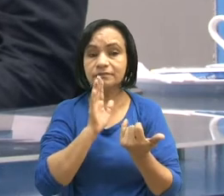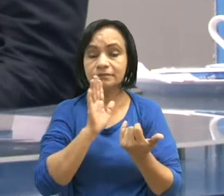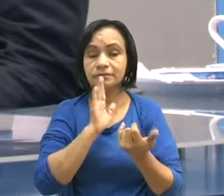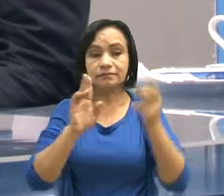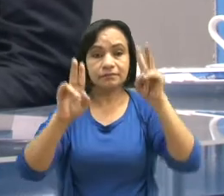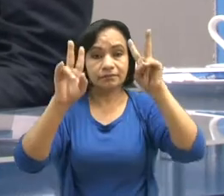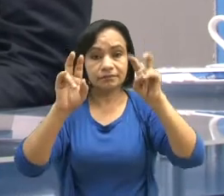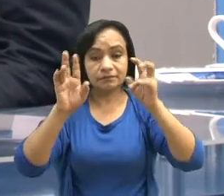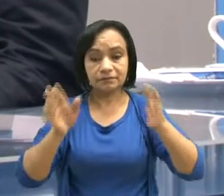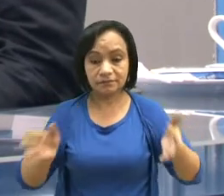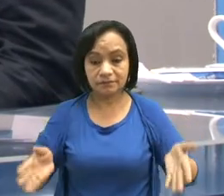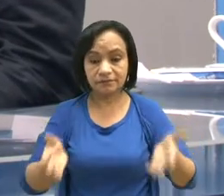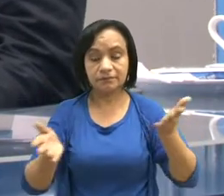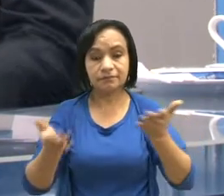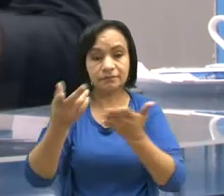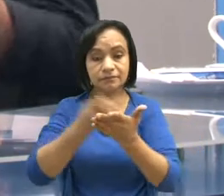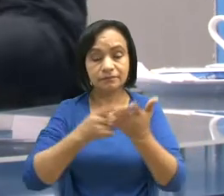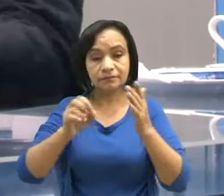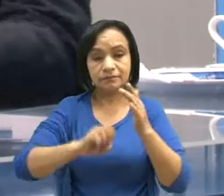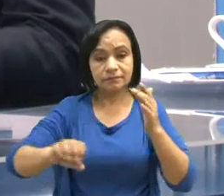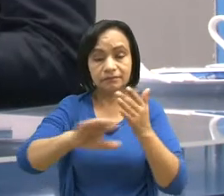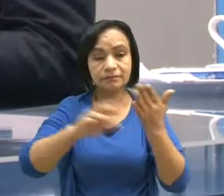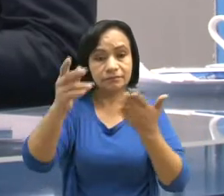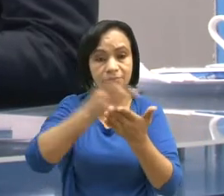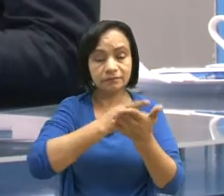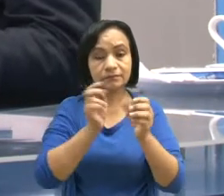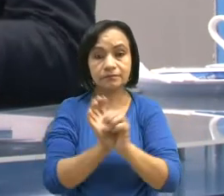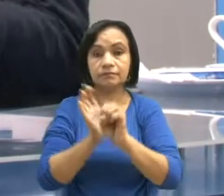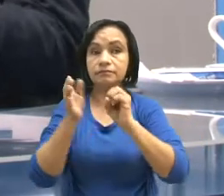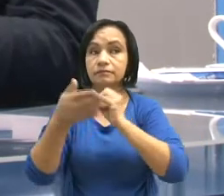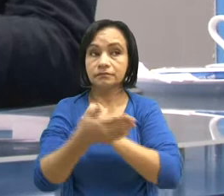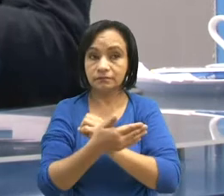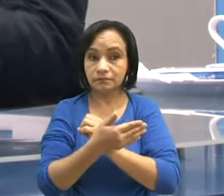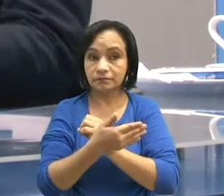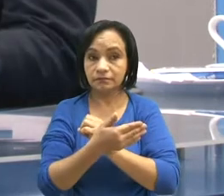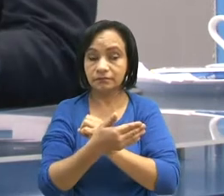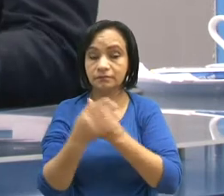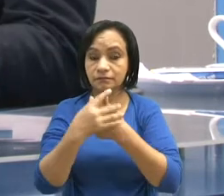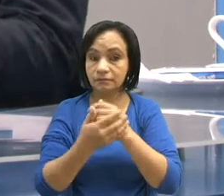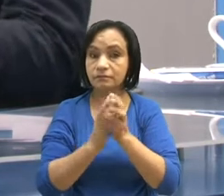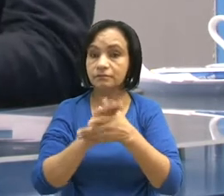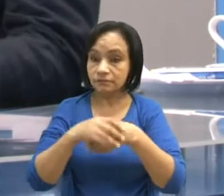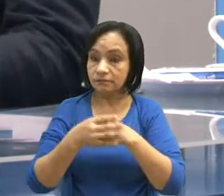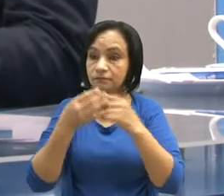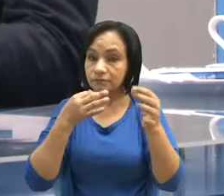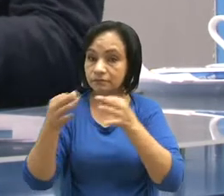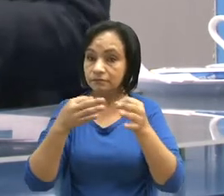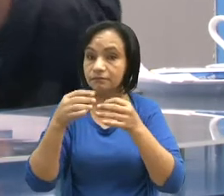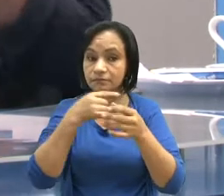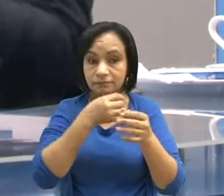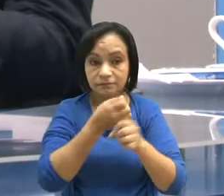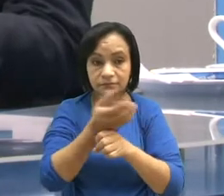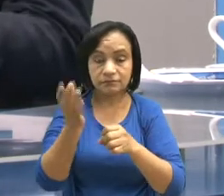tema de la promotoría social en nuestros proyectos, ahora que está el tema de la pandemia, hemos incluido el tema del lavado de manos